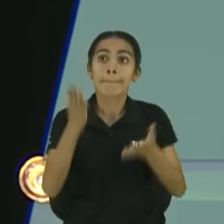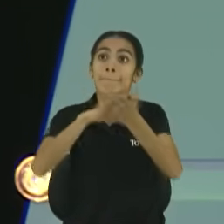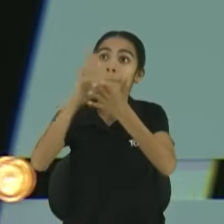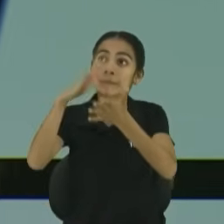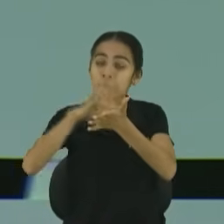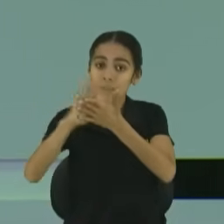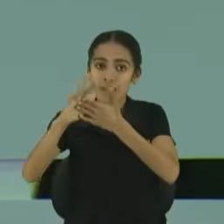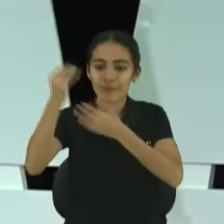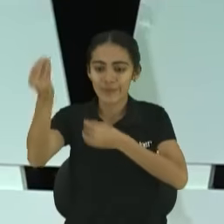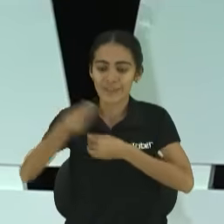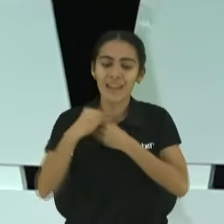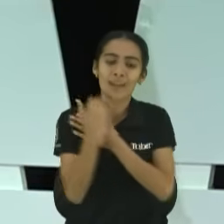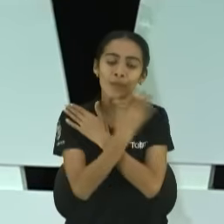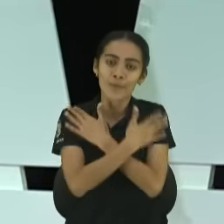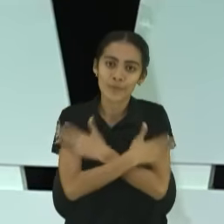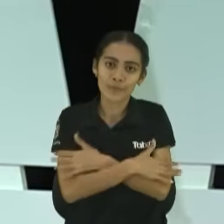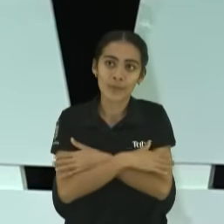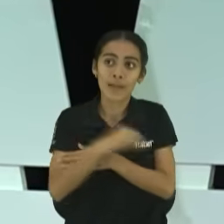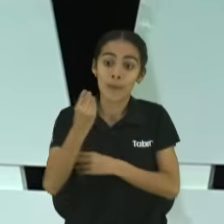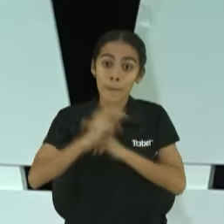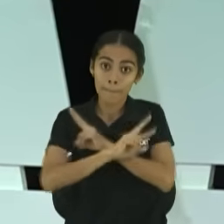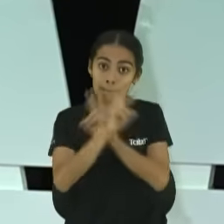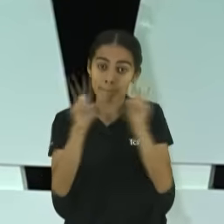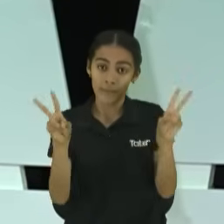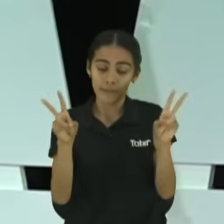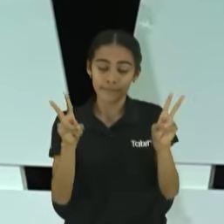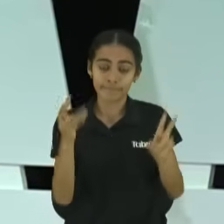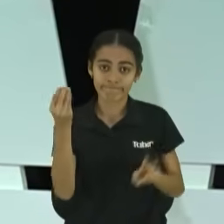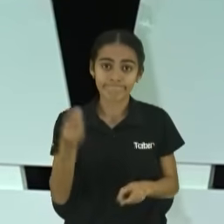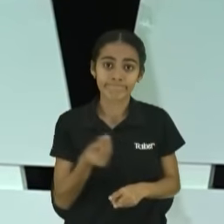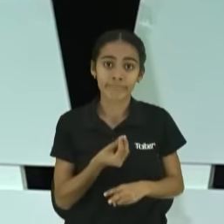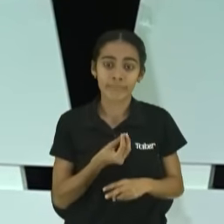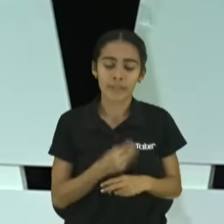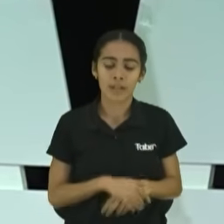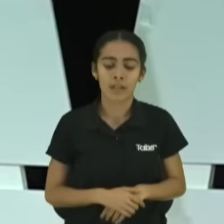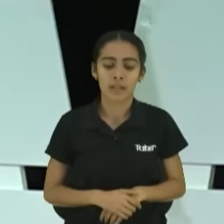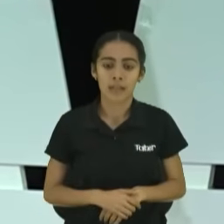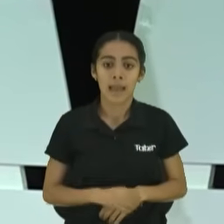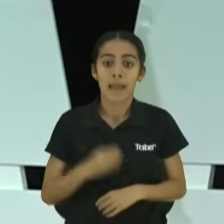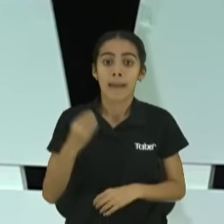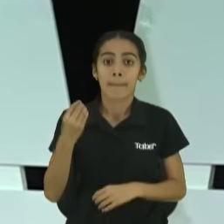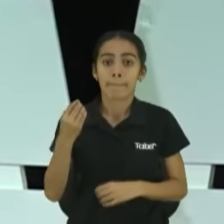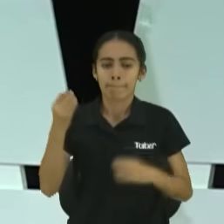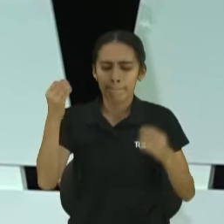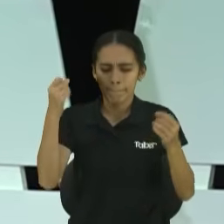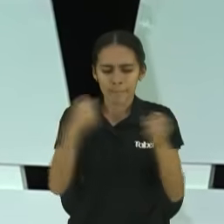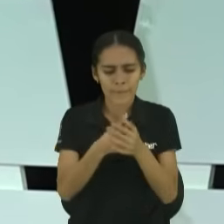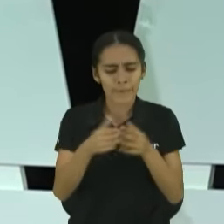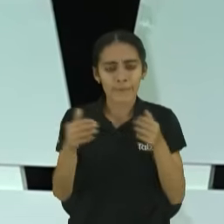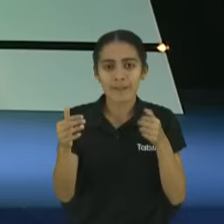trae consuelo, nos trae paz. Puedes tener.